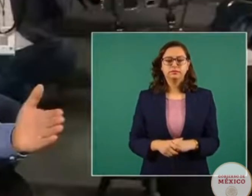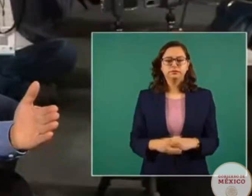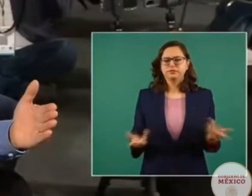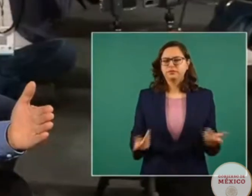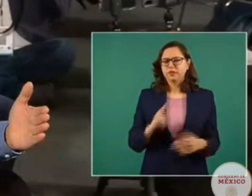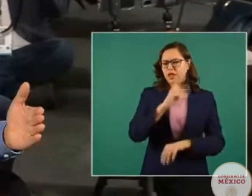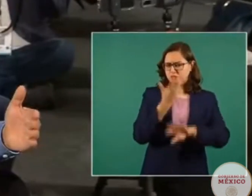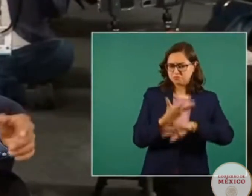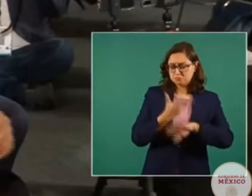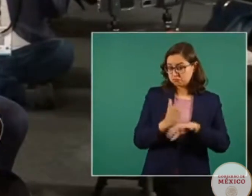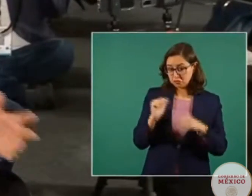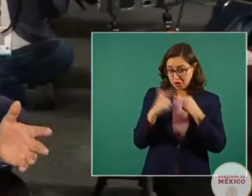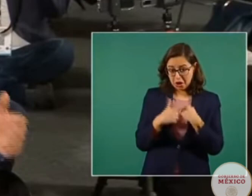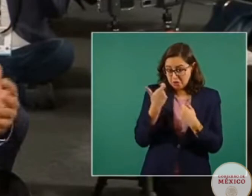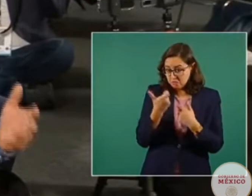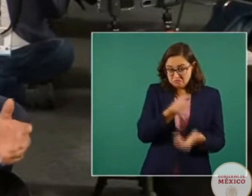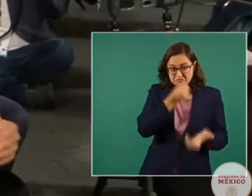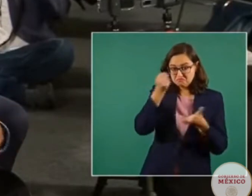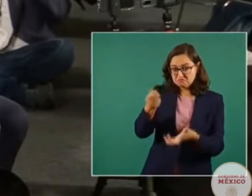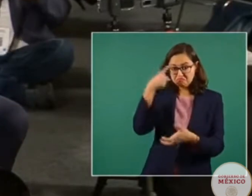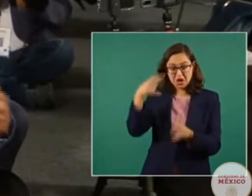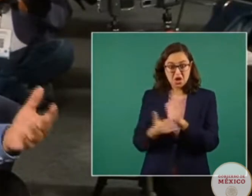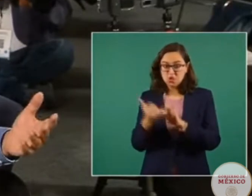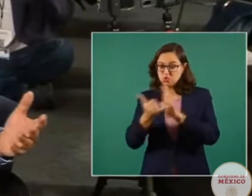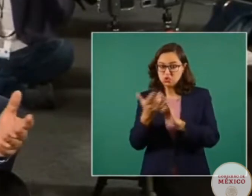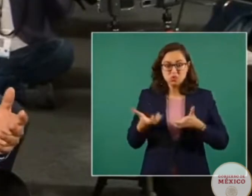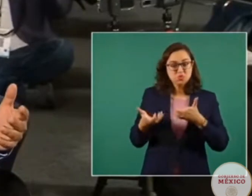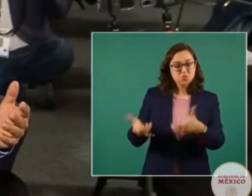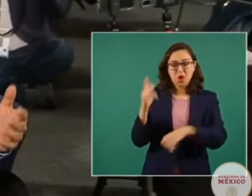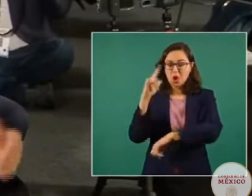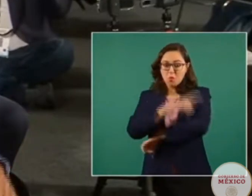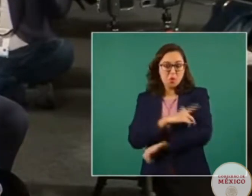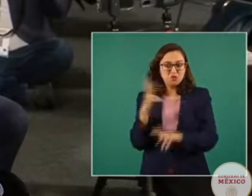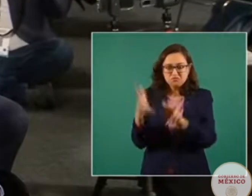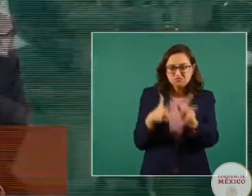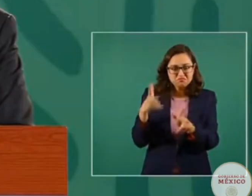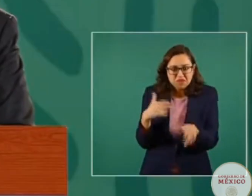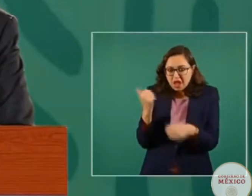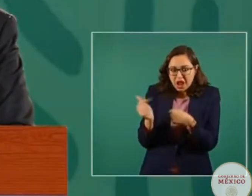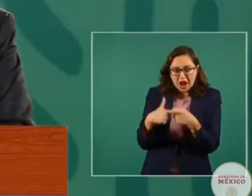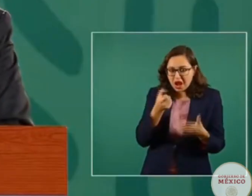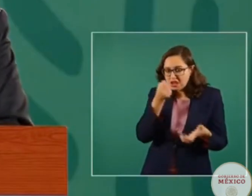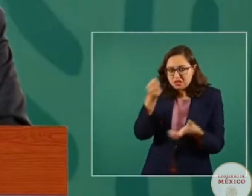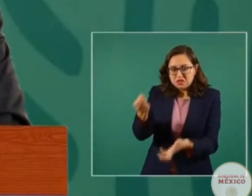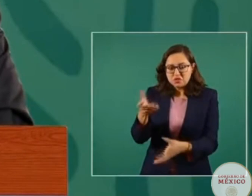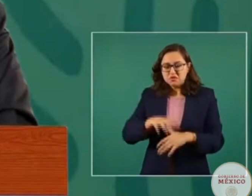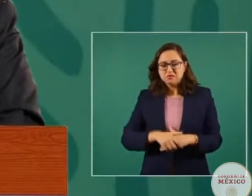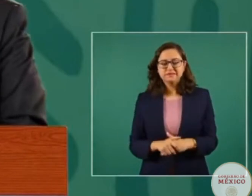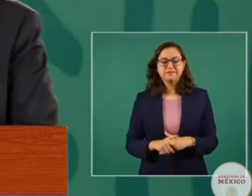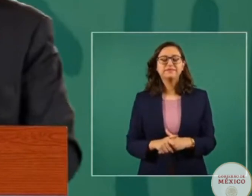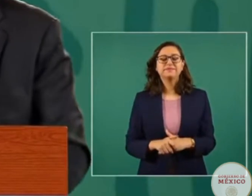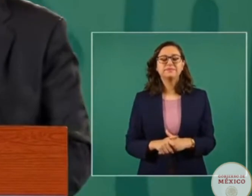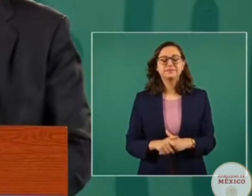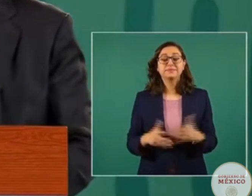proyectos de infraestructura, completamente carreteras, aeropuertos, ferrocarriles? Vamos a tener, ahí es uno de los planteamientos que vamos a hacer,